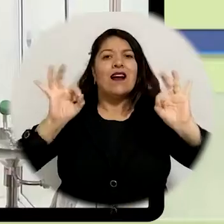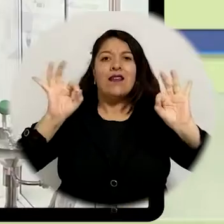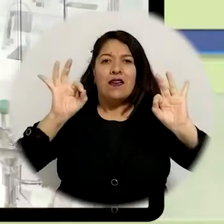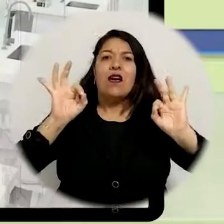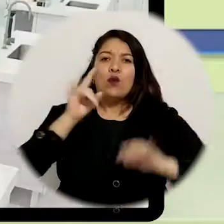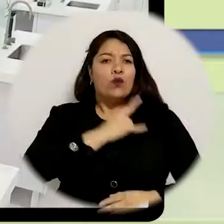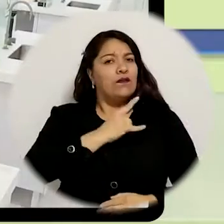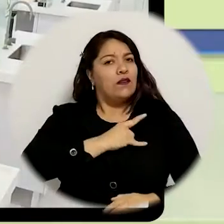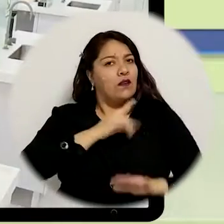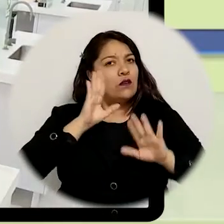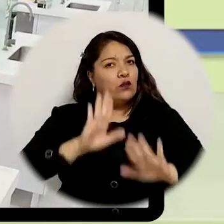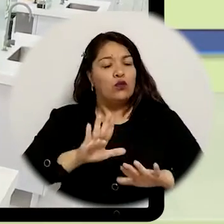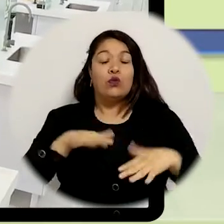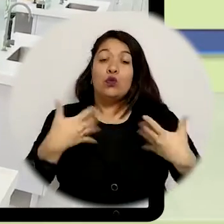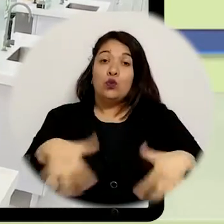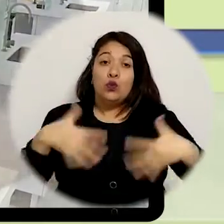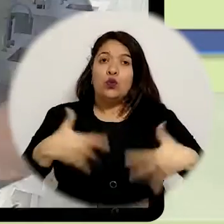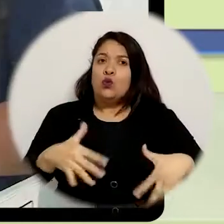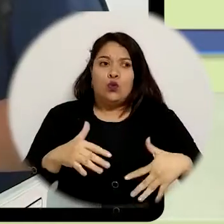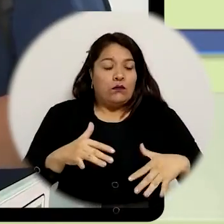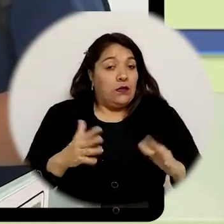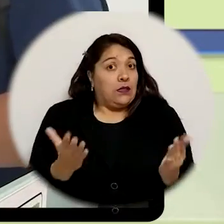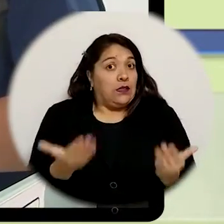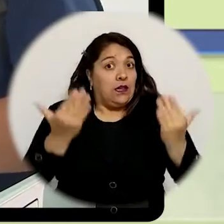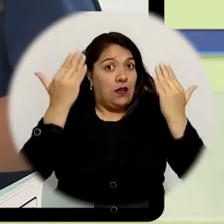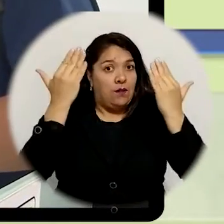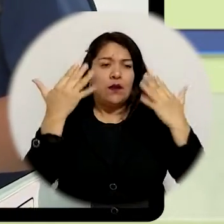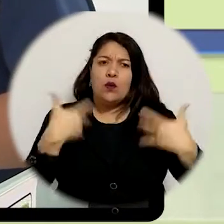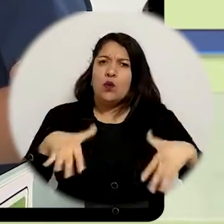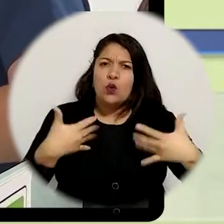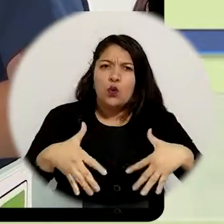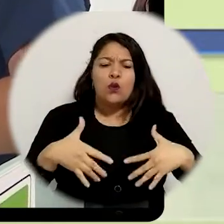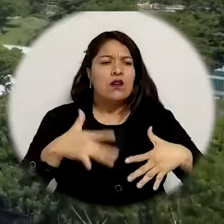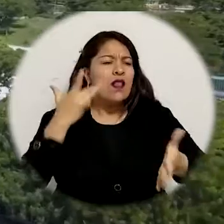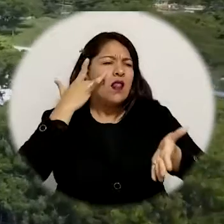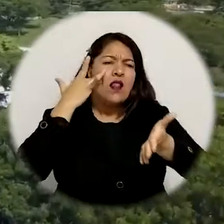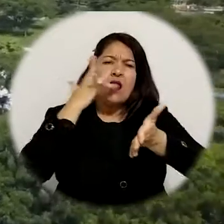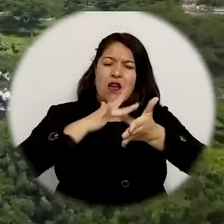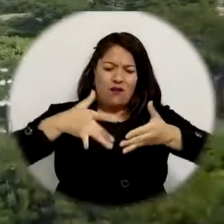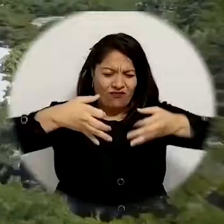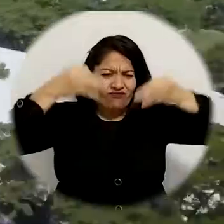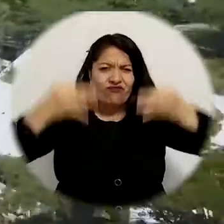Es una inversión significativa, importante, hecha de forma transparente.